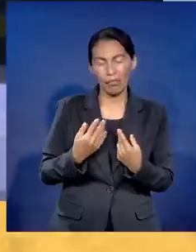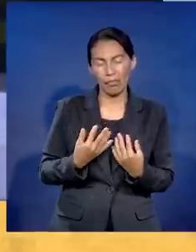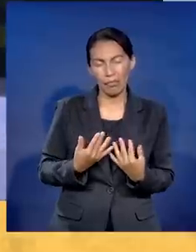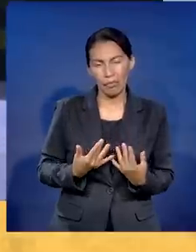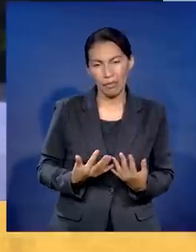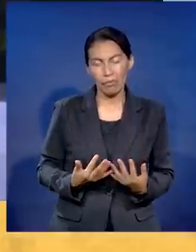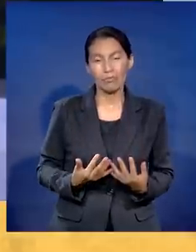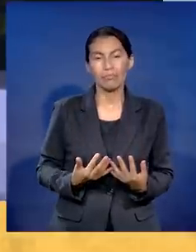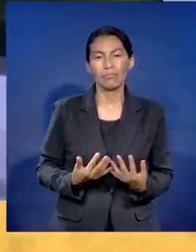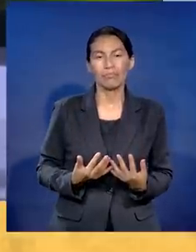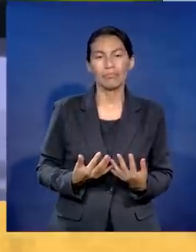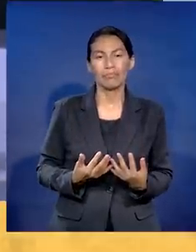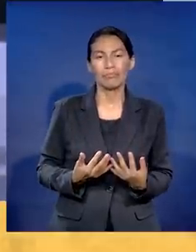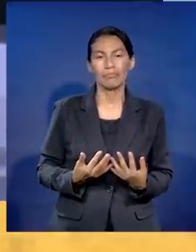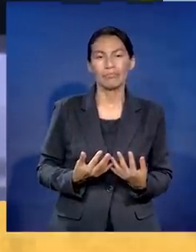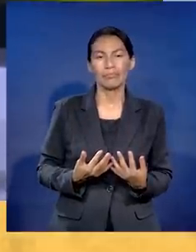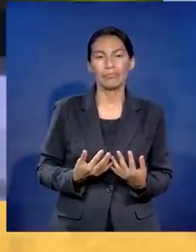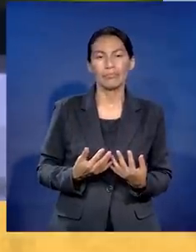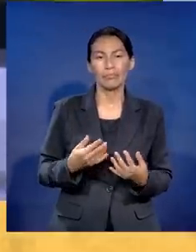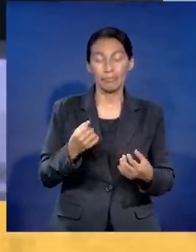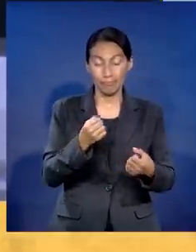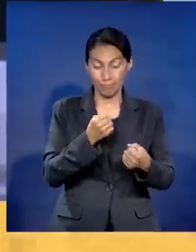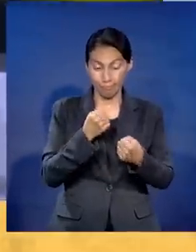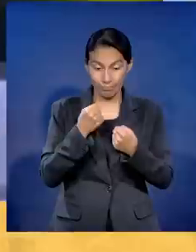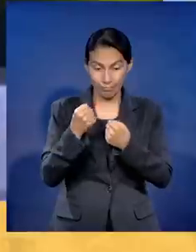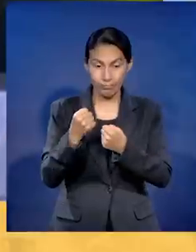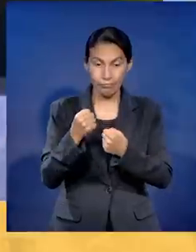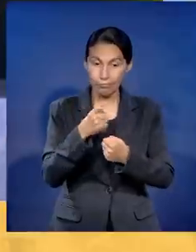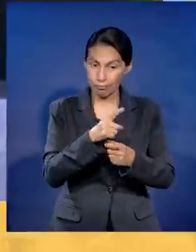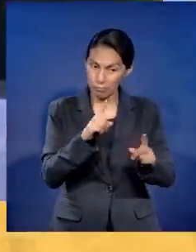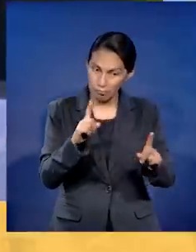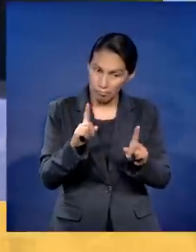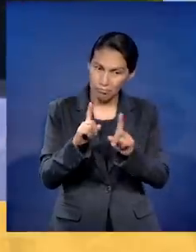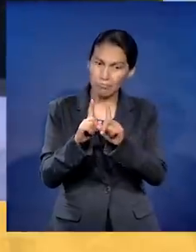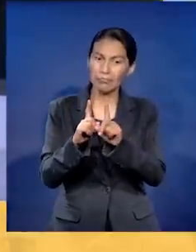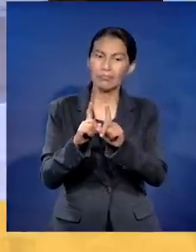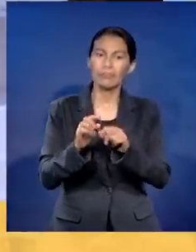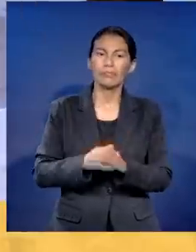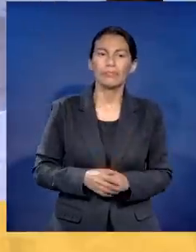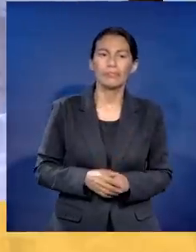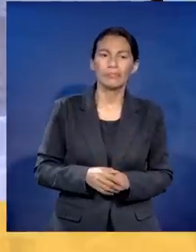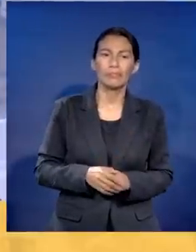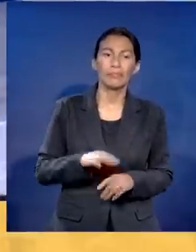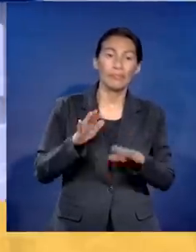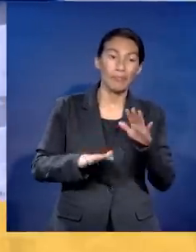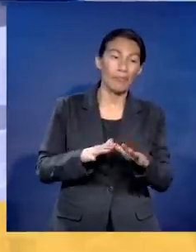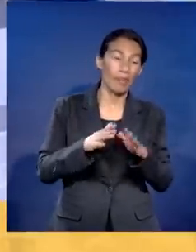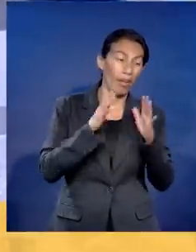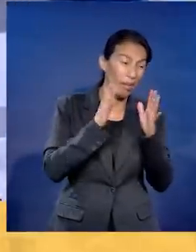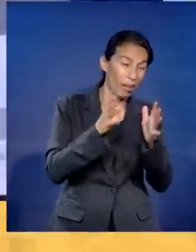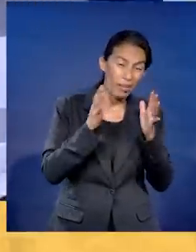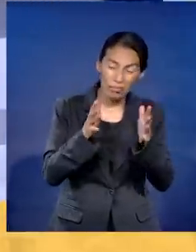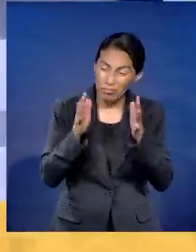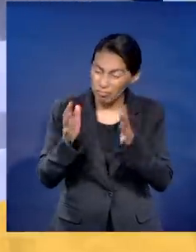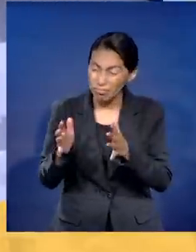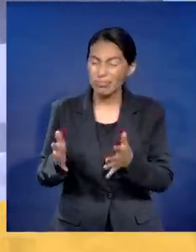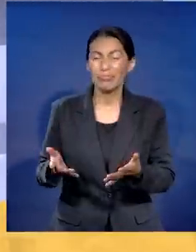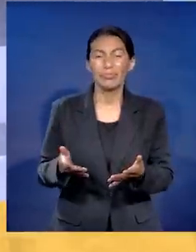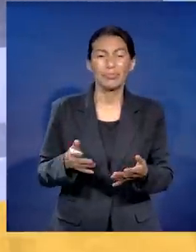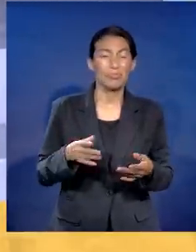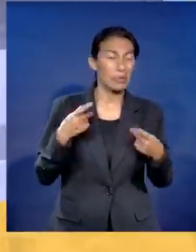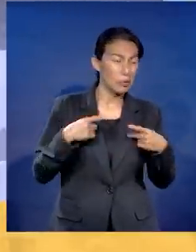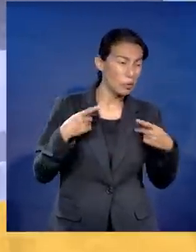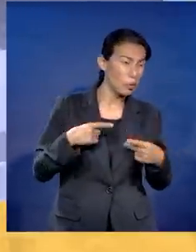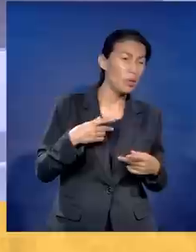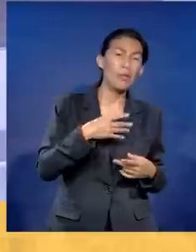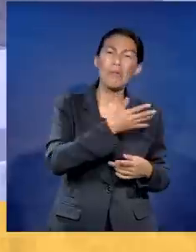Porque su seguridad se empieza a despedazar. Seguridad de que usted va a estar allí. Hay muchos